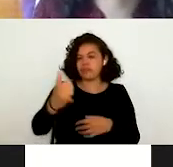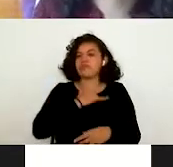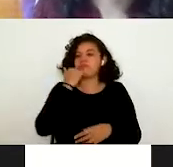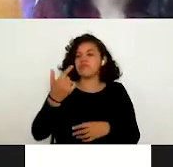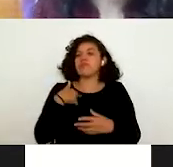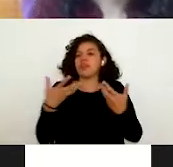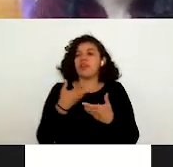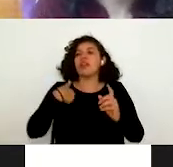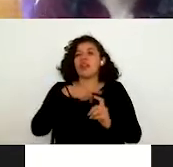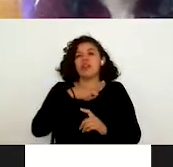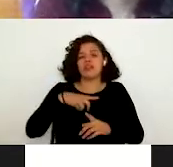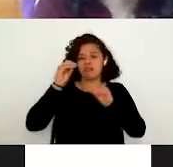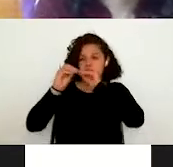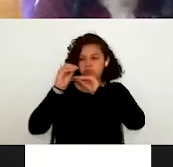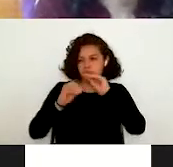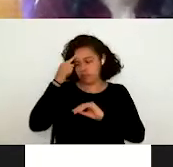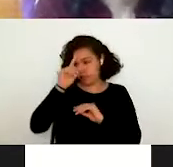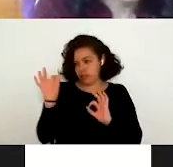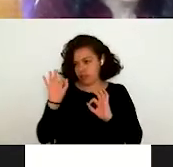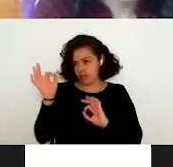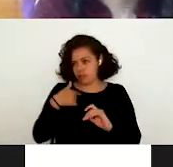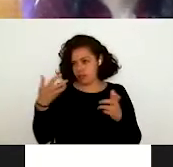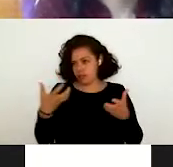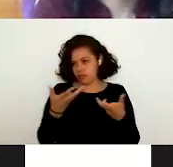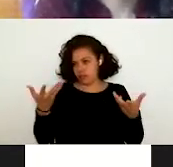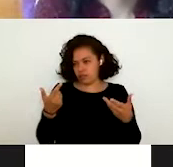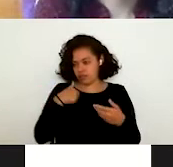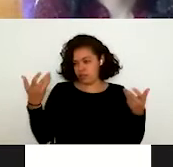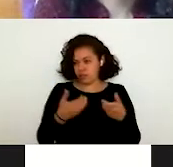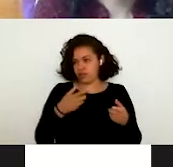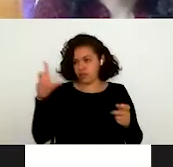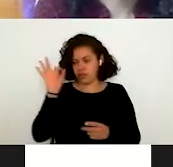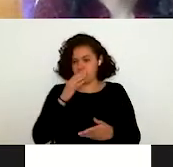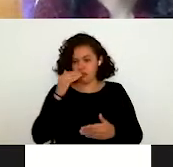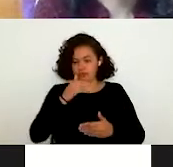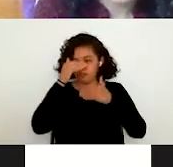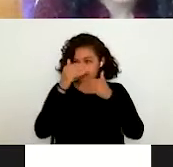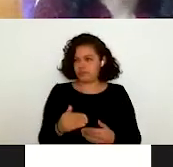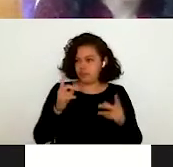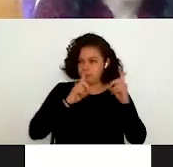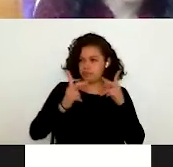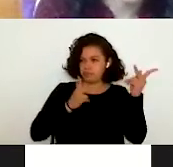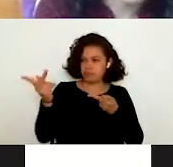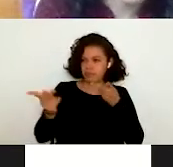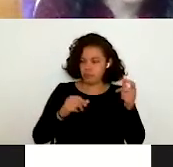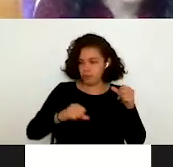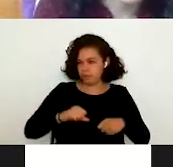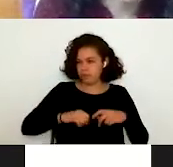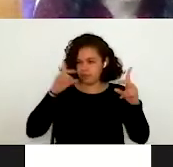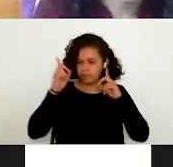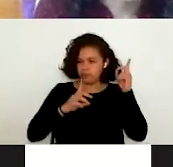implementando. ¿Hasta aquí alguna duda o pregunta con las actividades, técnicas e